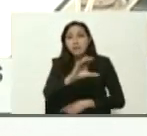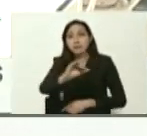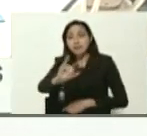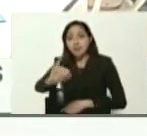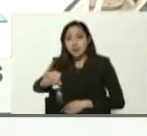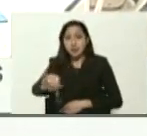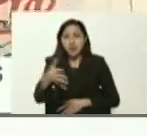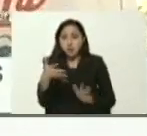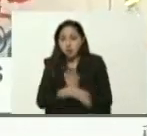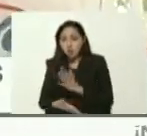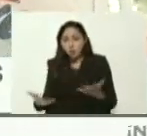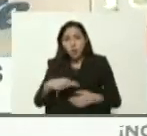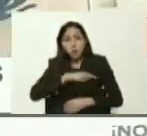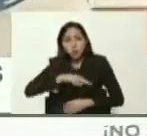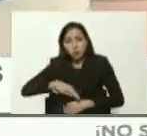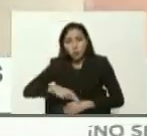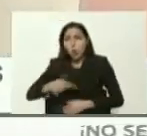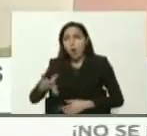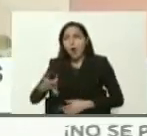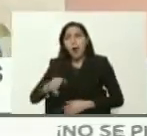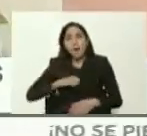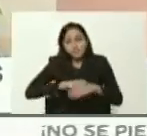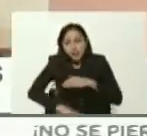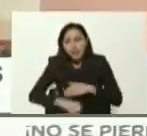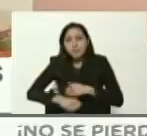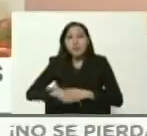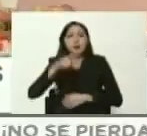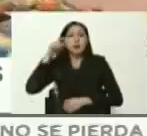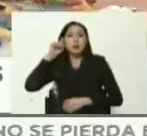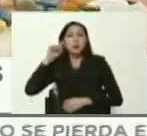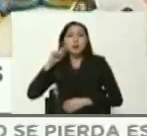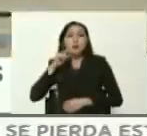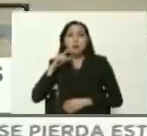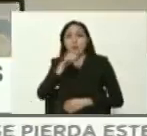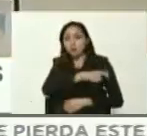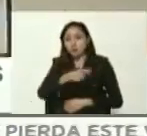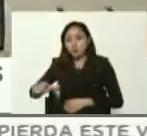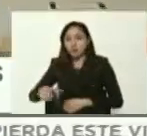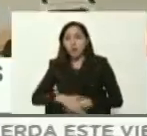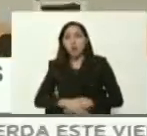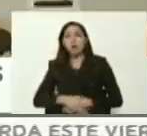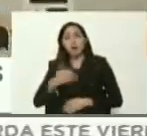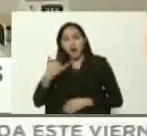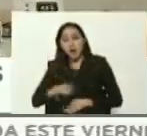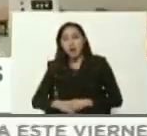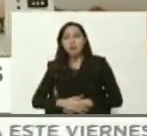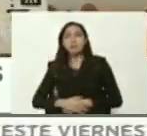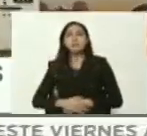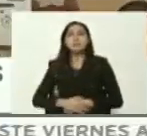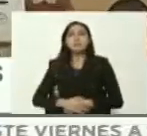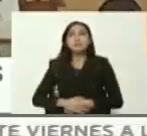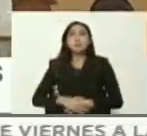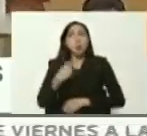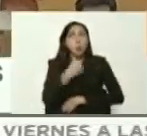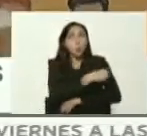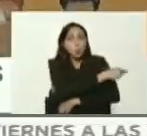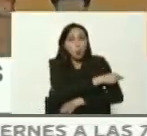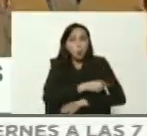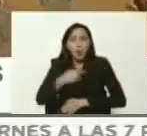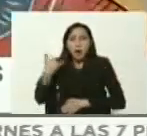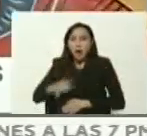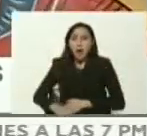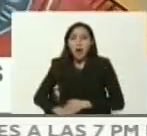de donde damos a luz acá en el municipio. Tenemos 1 año y medio con una maternidad de bajo riesgo,